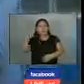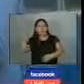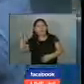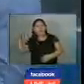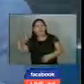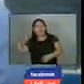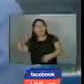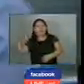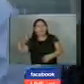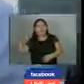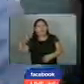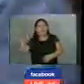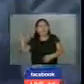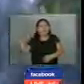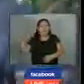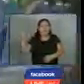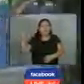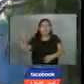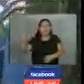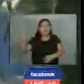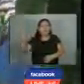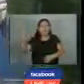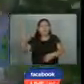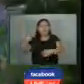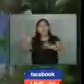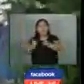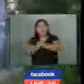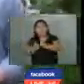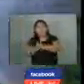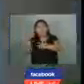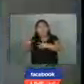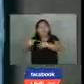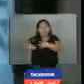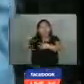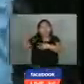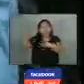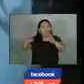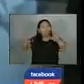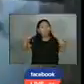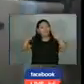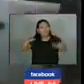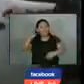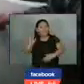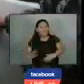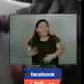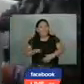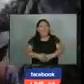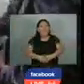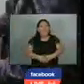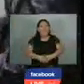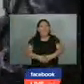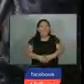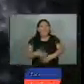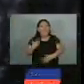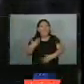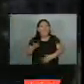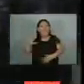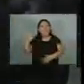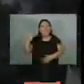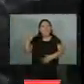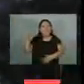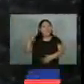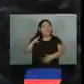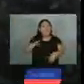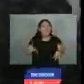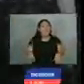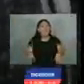imputado, quien ha sido reclamado por 2 delitos de abuso sexual contra una menor de edad. Como Fiscalía estamos determinados a no